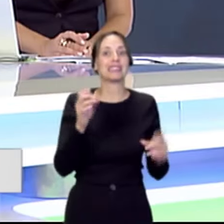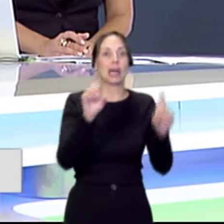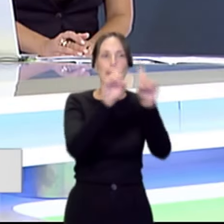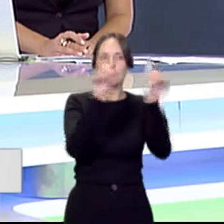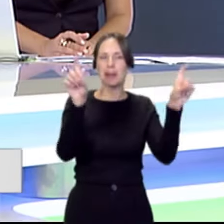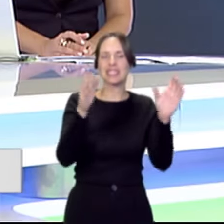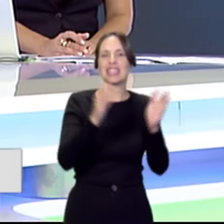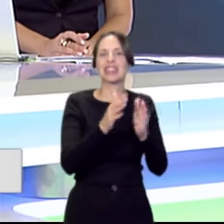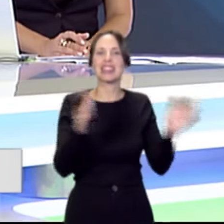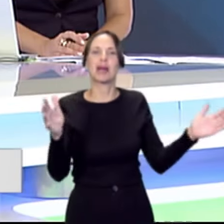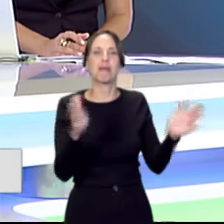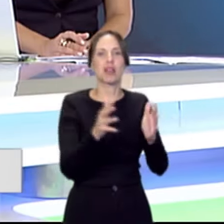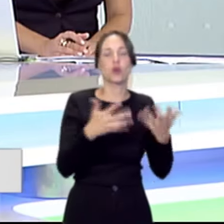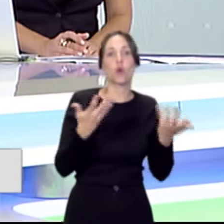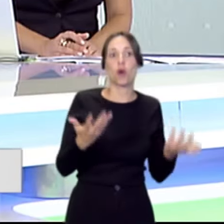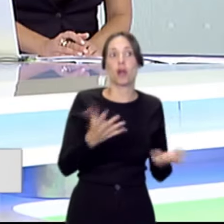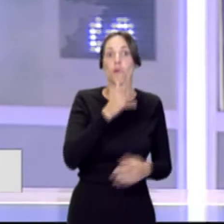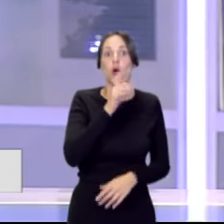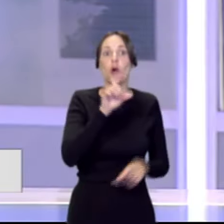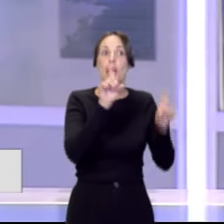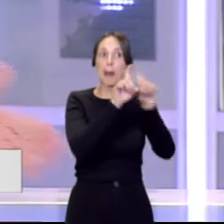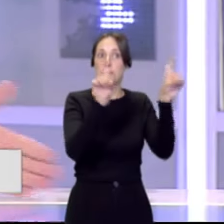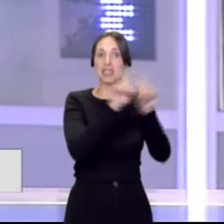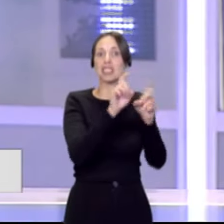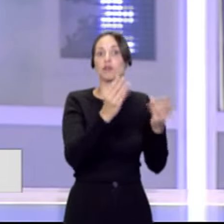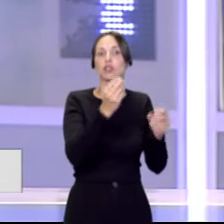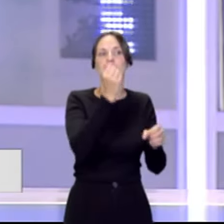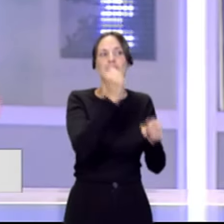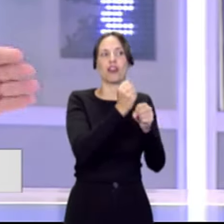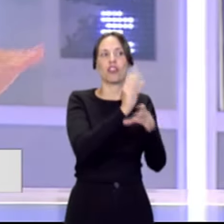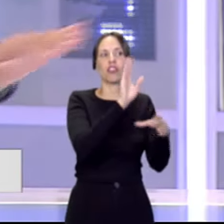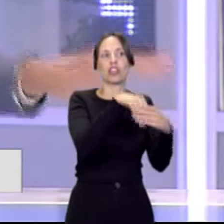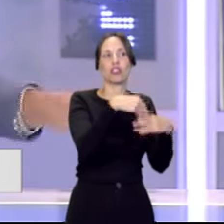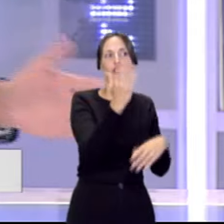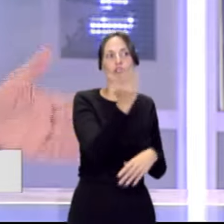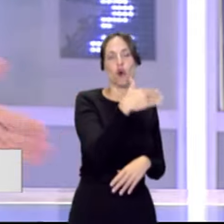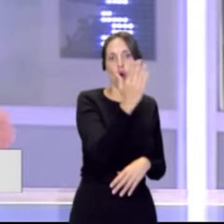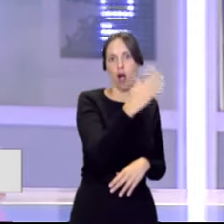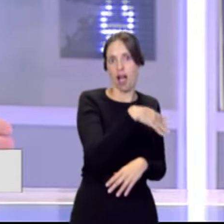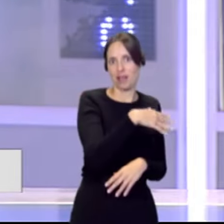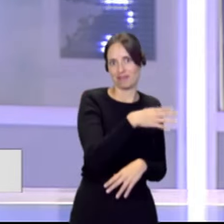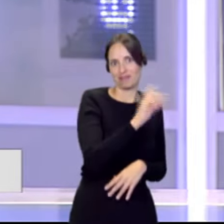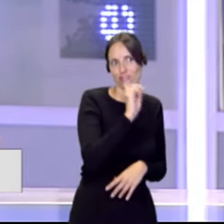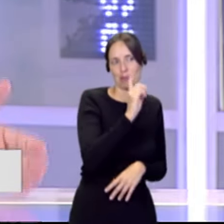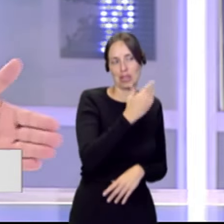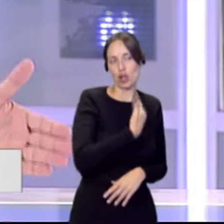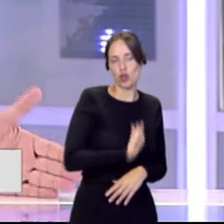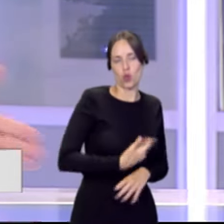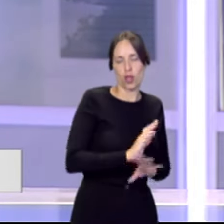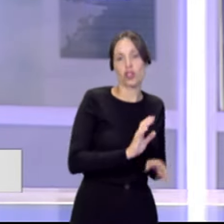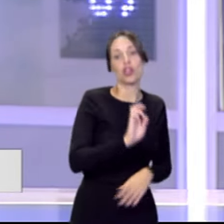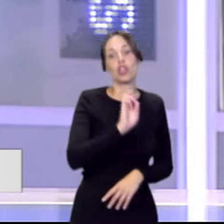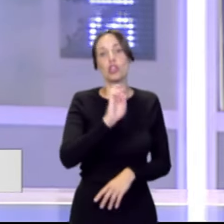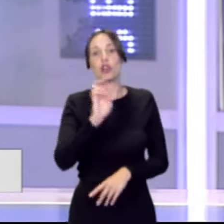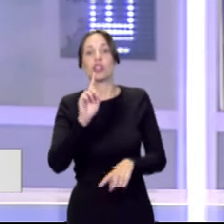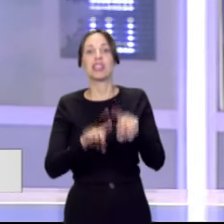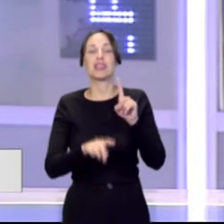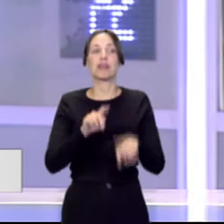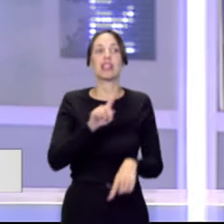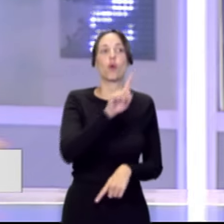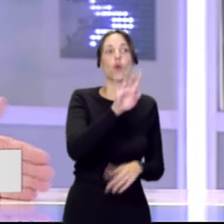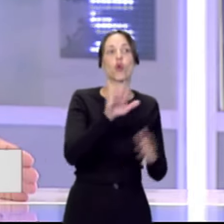un montón de empresas que casi no tienen trabajadores y otras muchas que tienen entre uno, bueno, que casi no, que no tienen trabajadores, y otras muchas que tienen entre uno y cinco